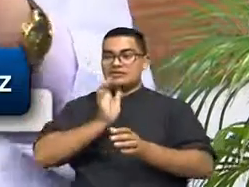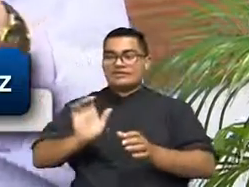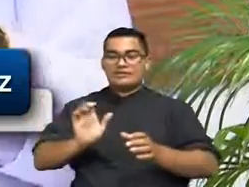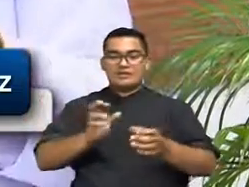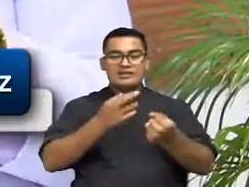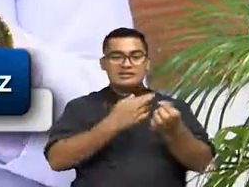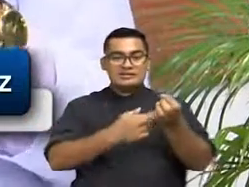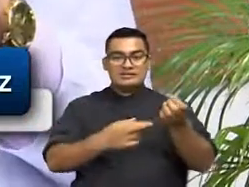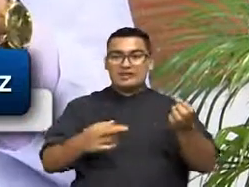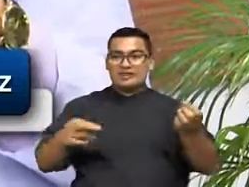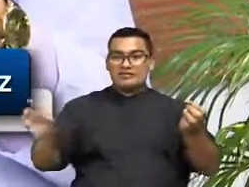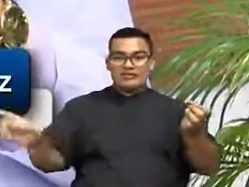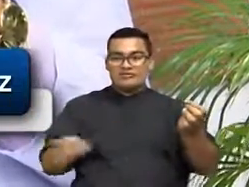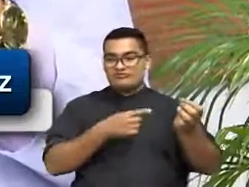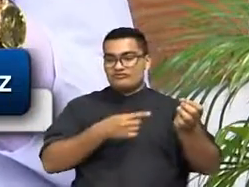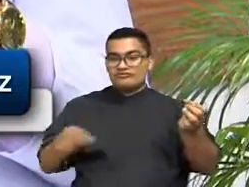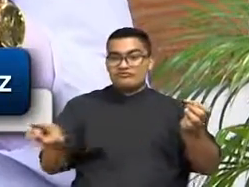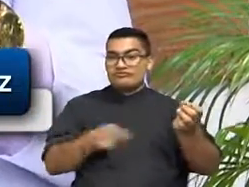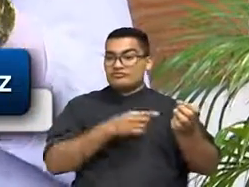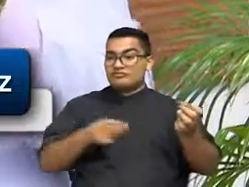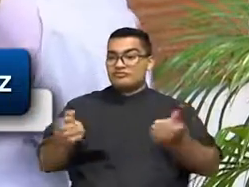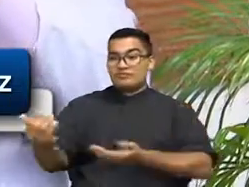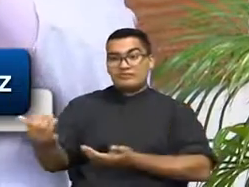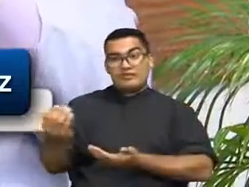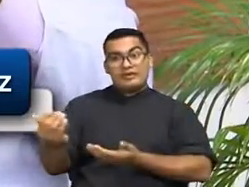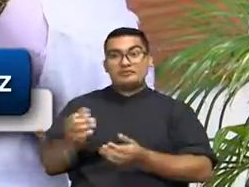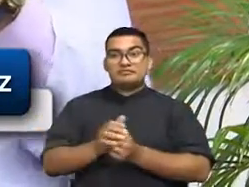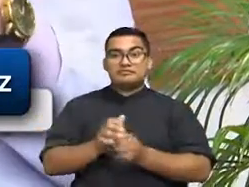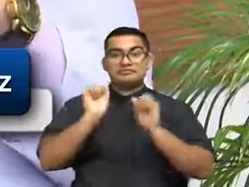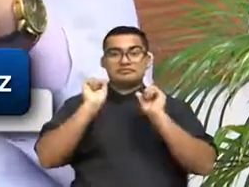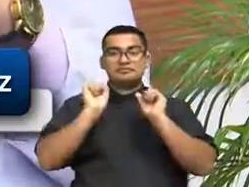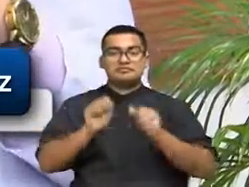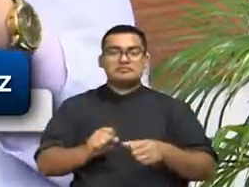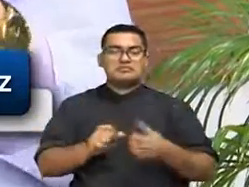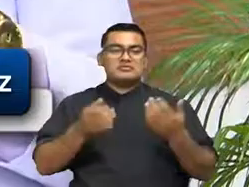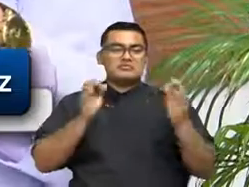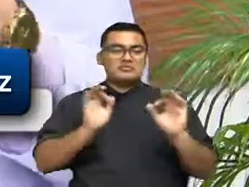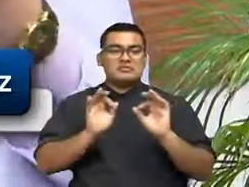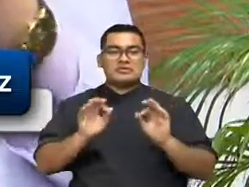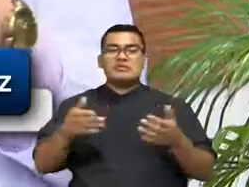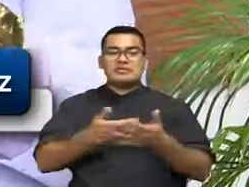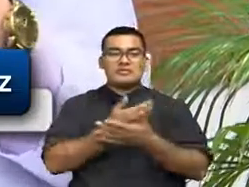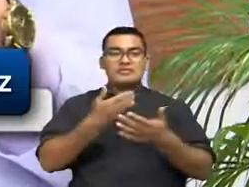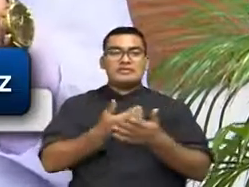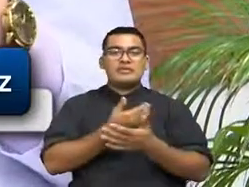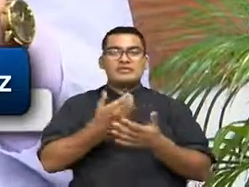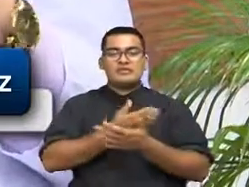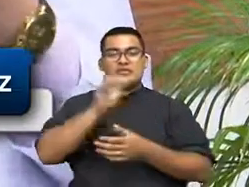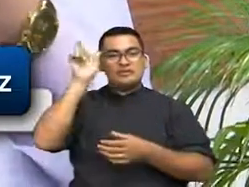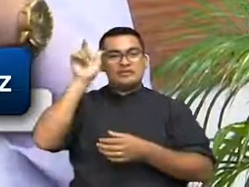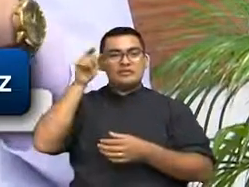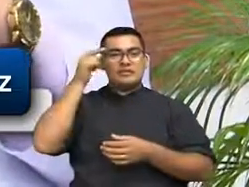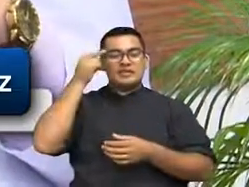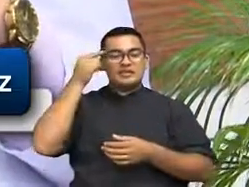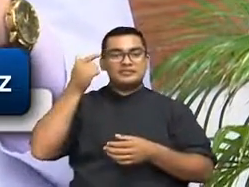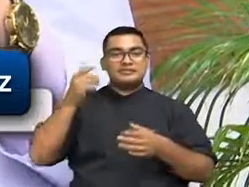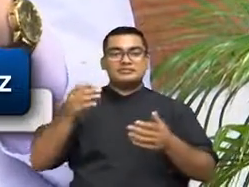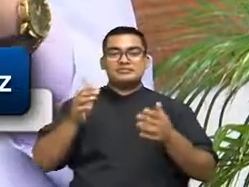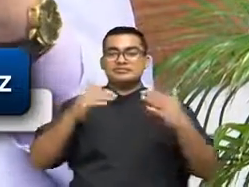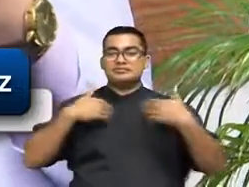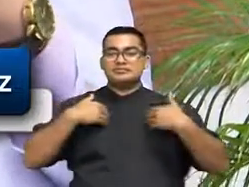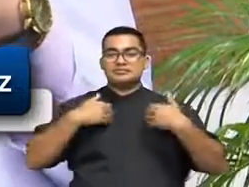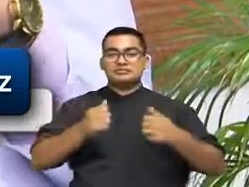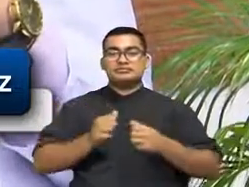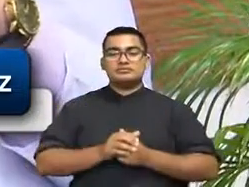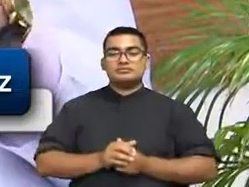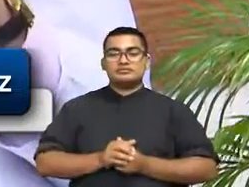procedimiento bastante invasivo. Esos niveles de incidencia se han disminuido bastante con todo lo que se ha logrado progresar en nuestro sistema de salud.